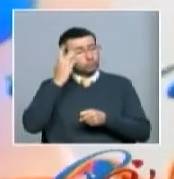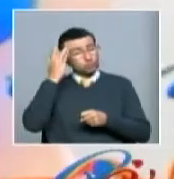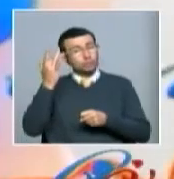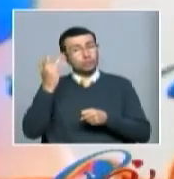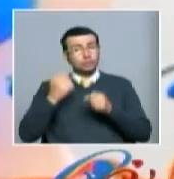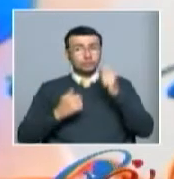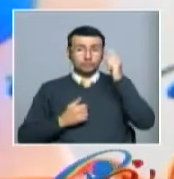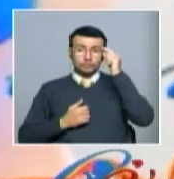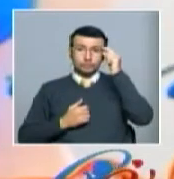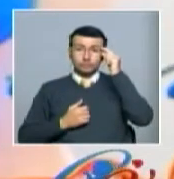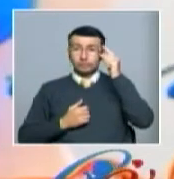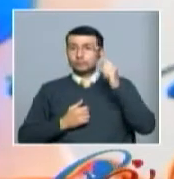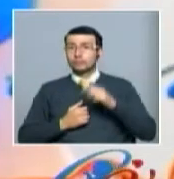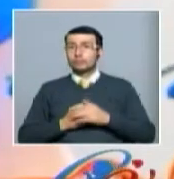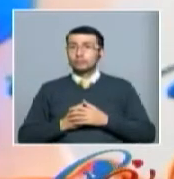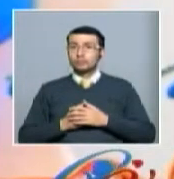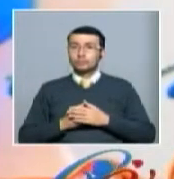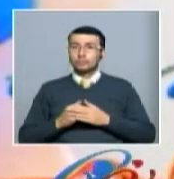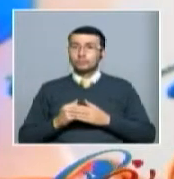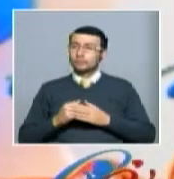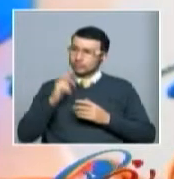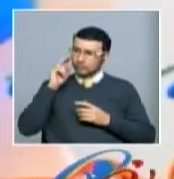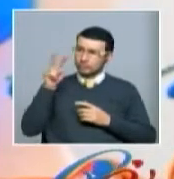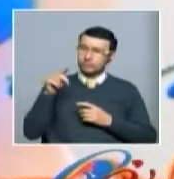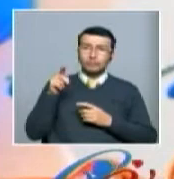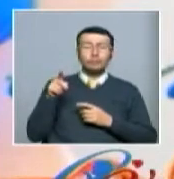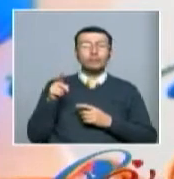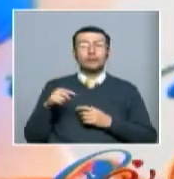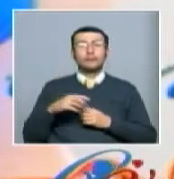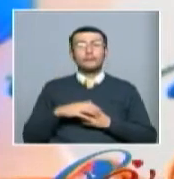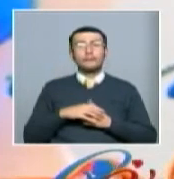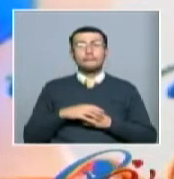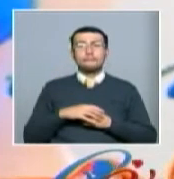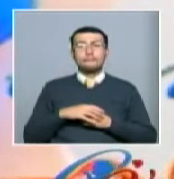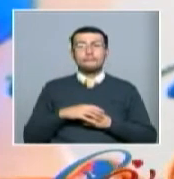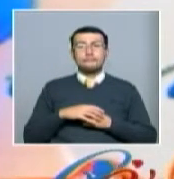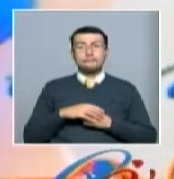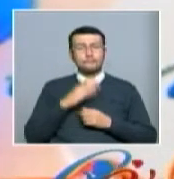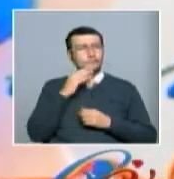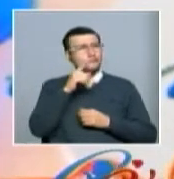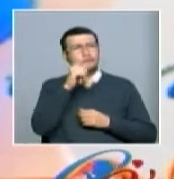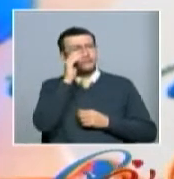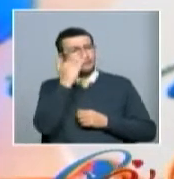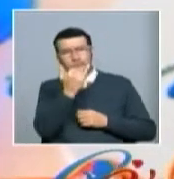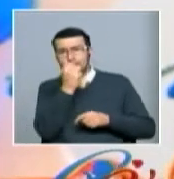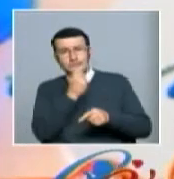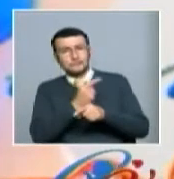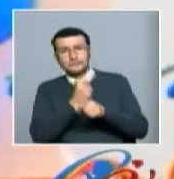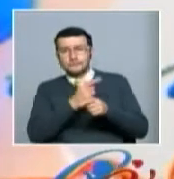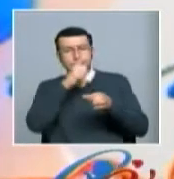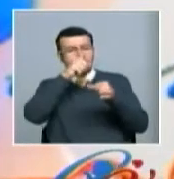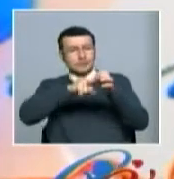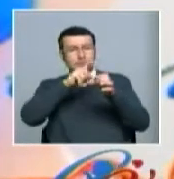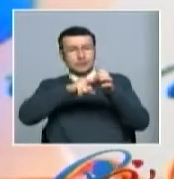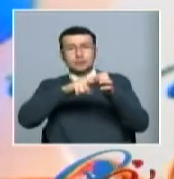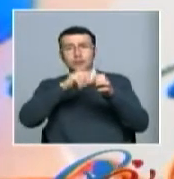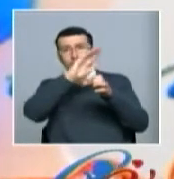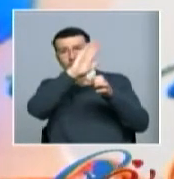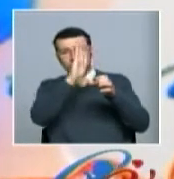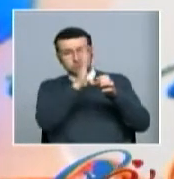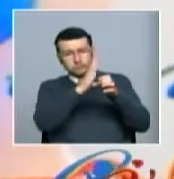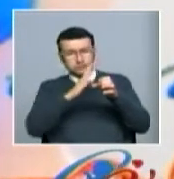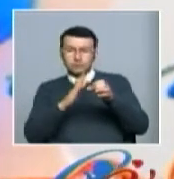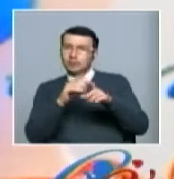Disco. El disco intervertebral ya no lo van a pasar. Aquí está la columna. Esa es la columna vertebral con las curvaturas, unas primarias y